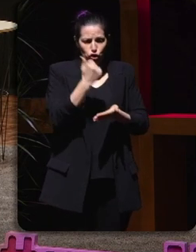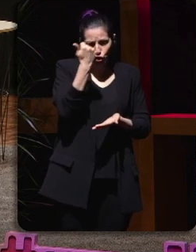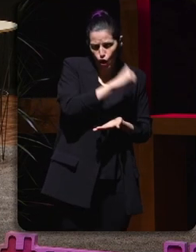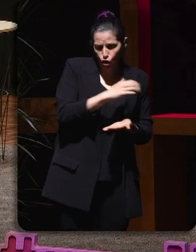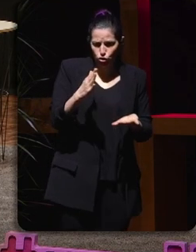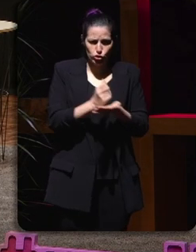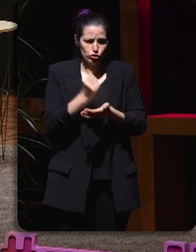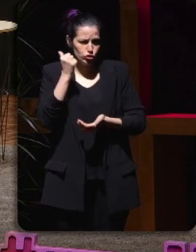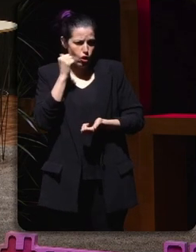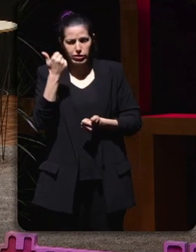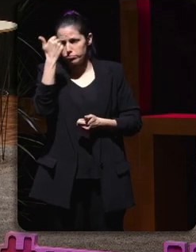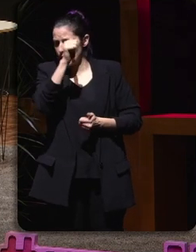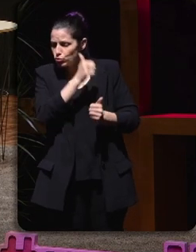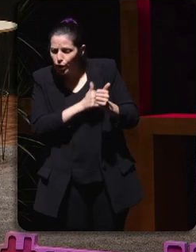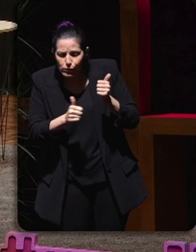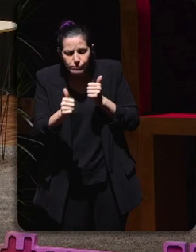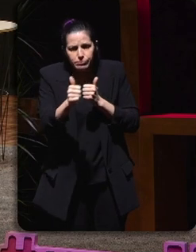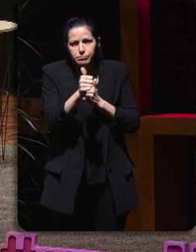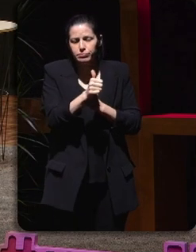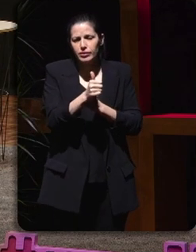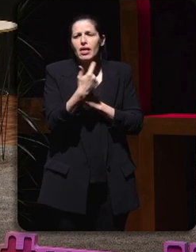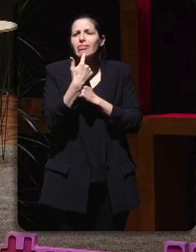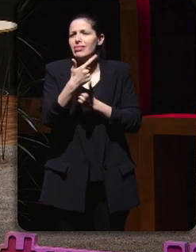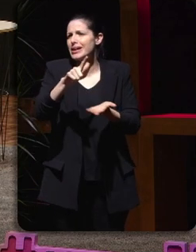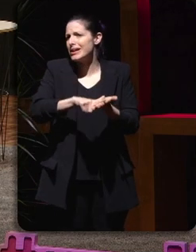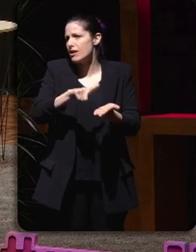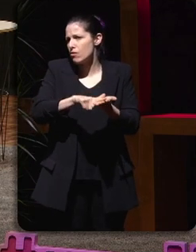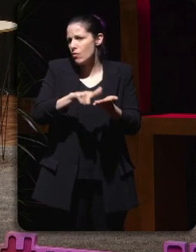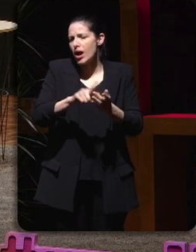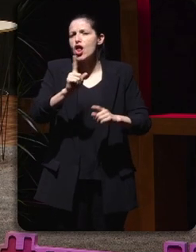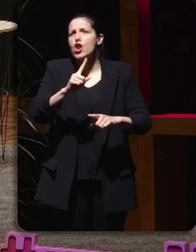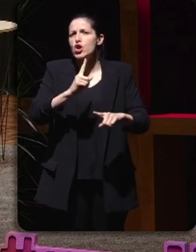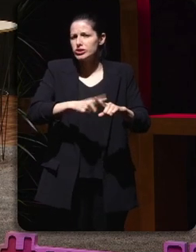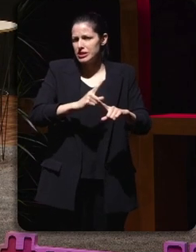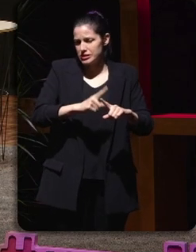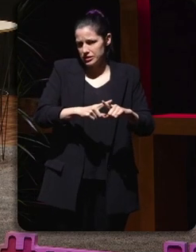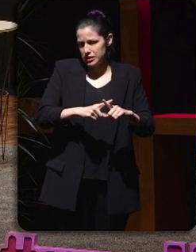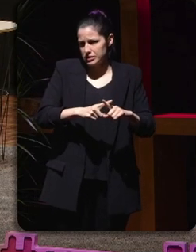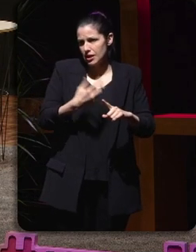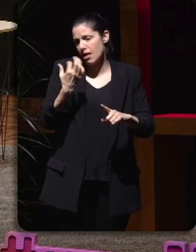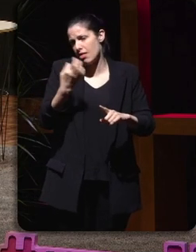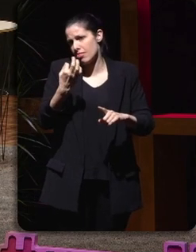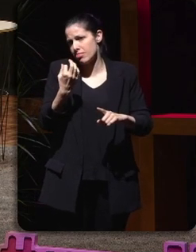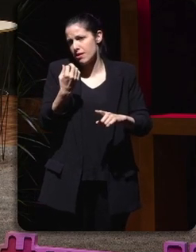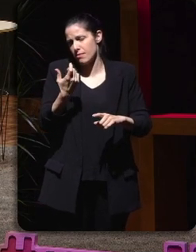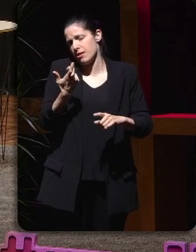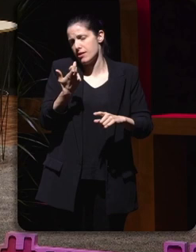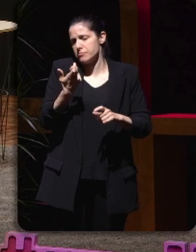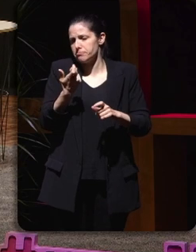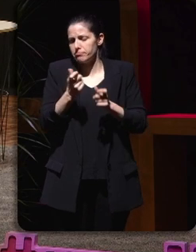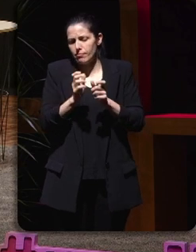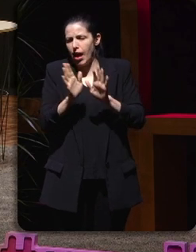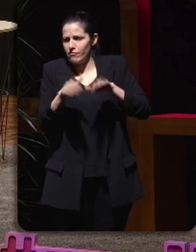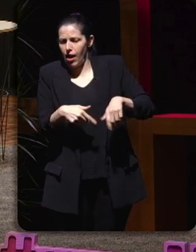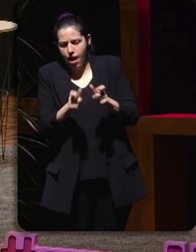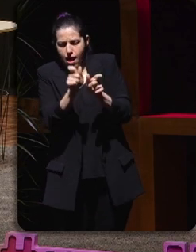pone el masculino delante y si te han dicho que el lenguaje no sexista es cuestión de acumular vocales ahí a lo loco pues dices pues si quiero incluir